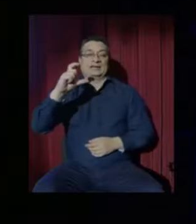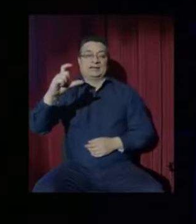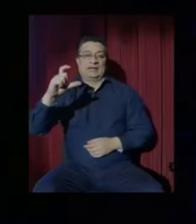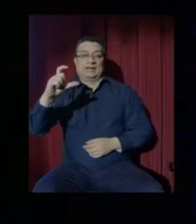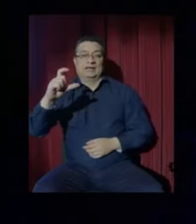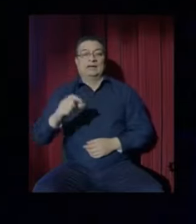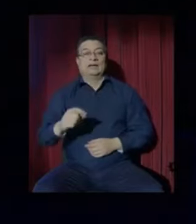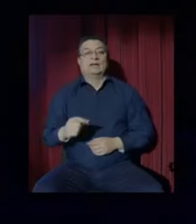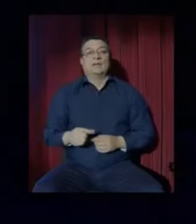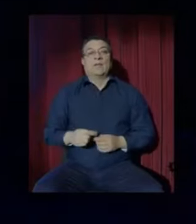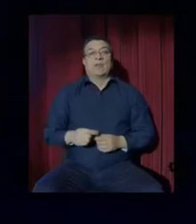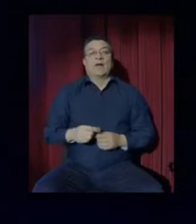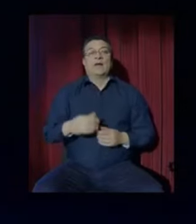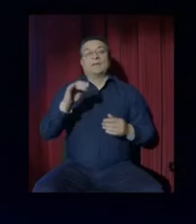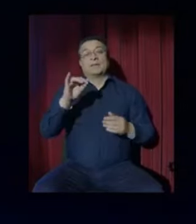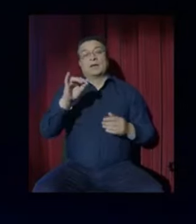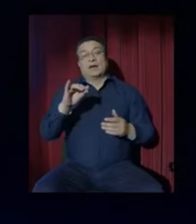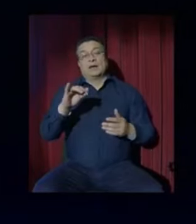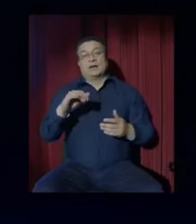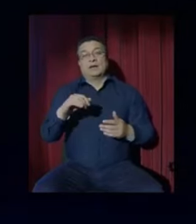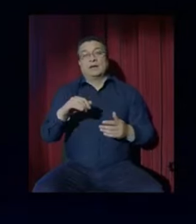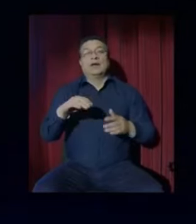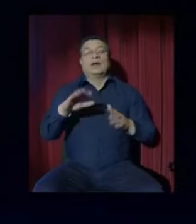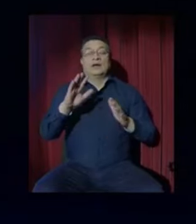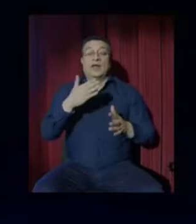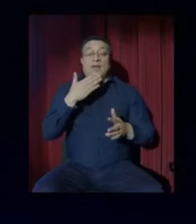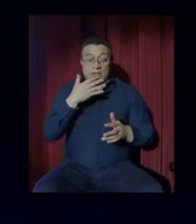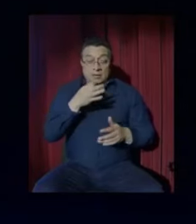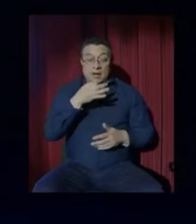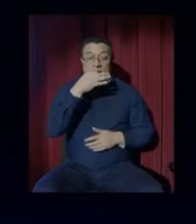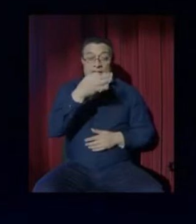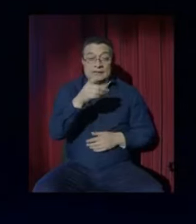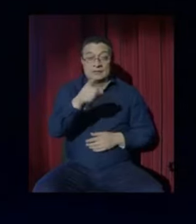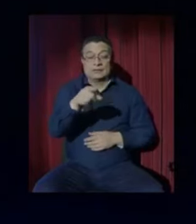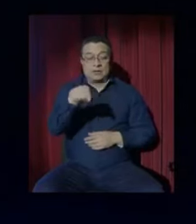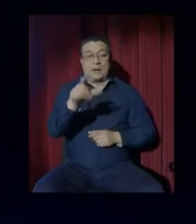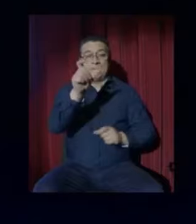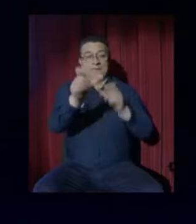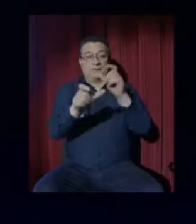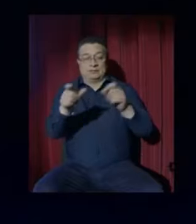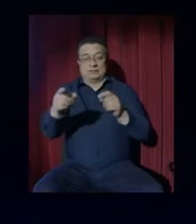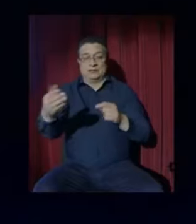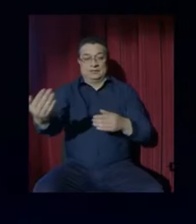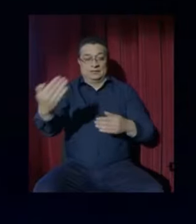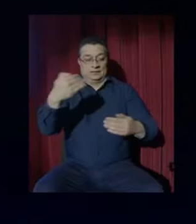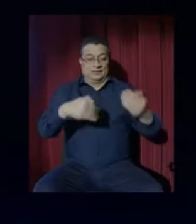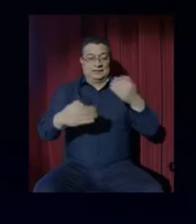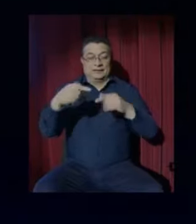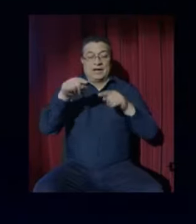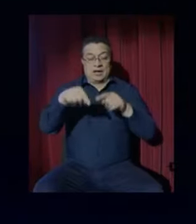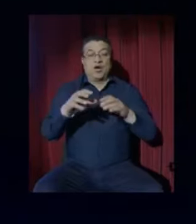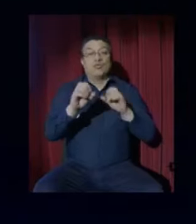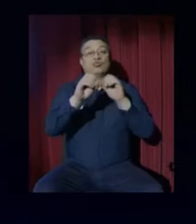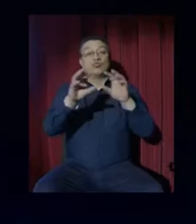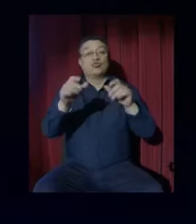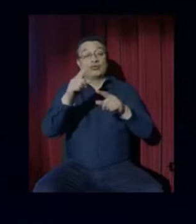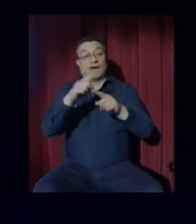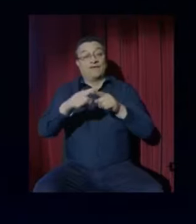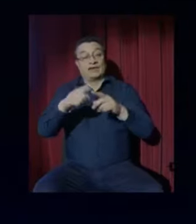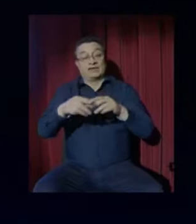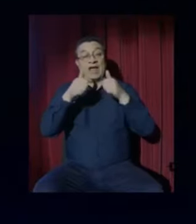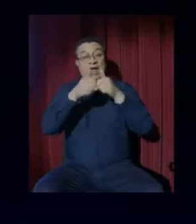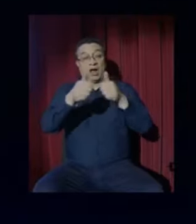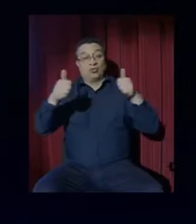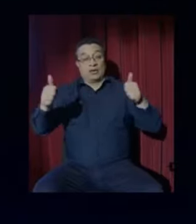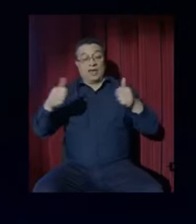eh y déjeme decirle que su presencia acá en muchas veces a las autoridades en un